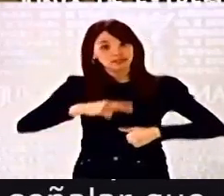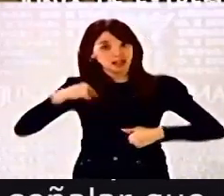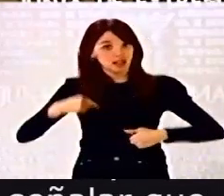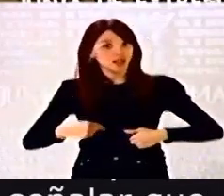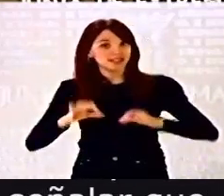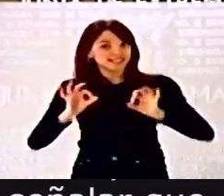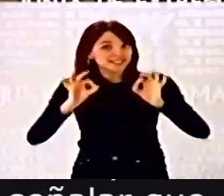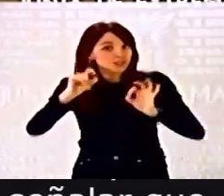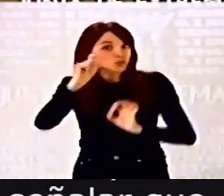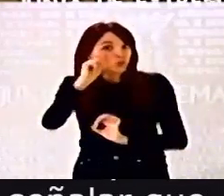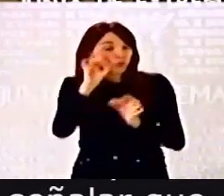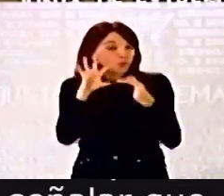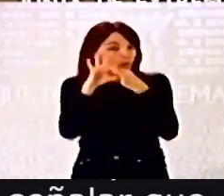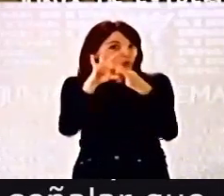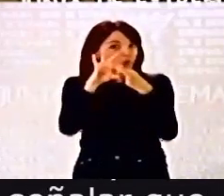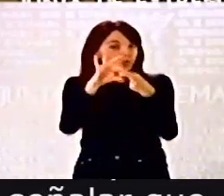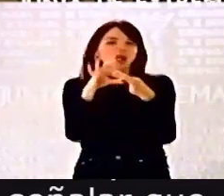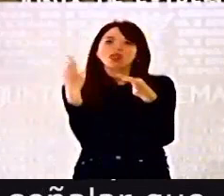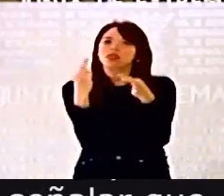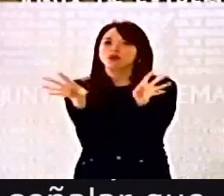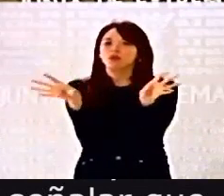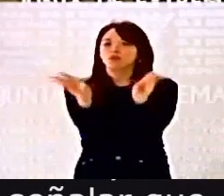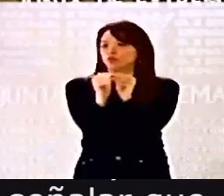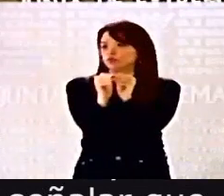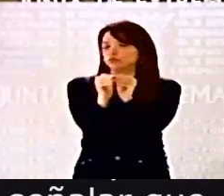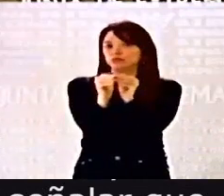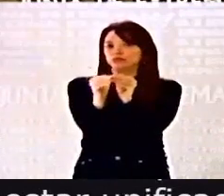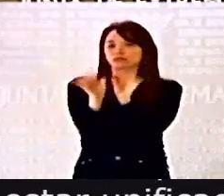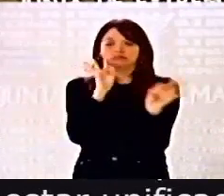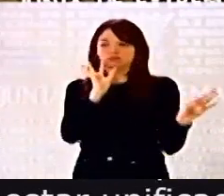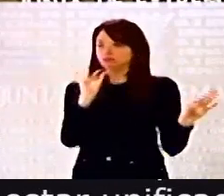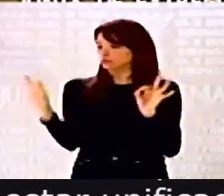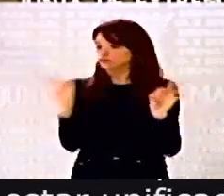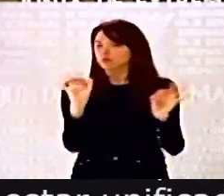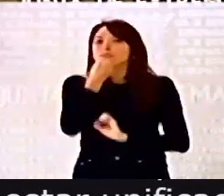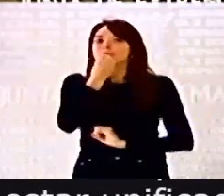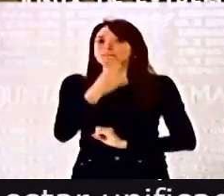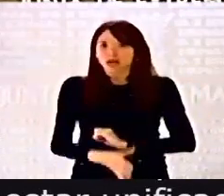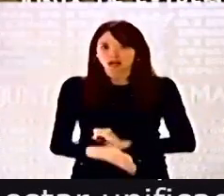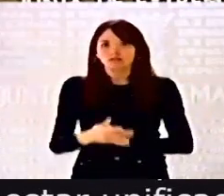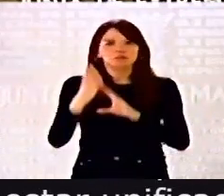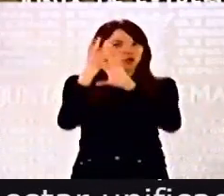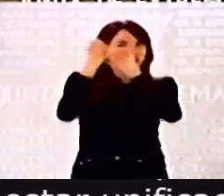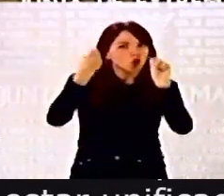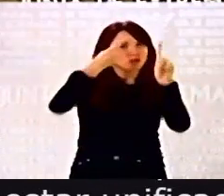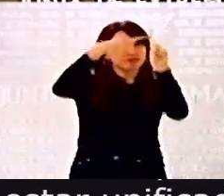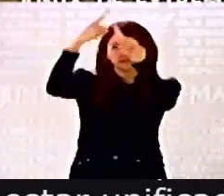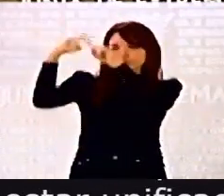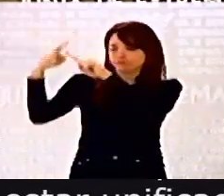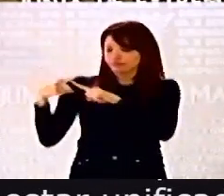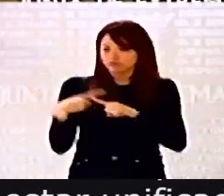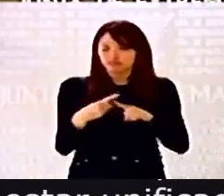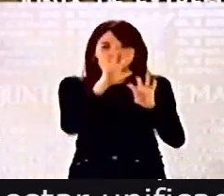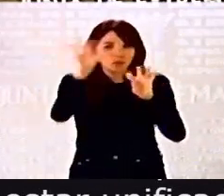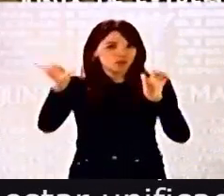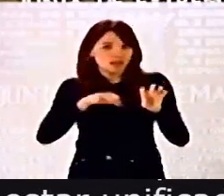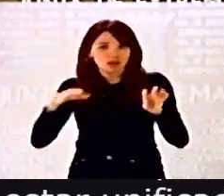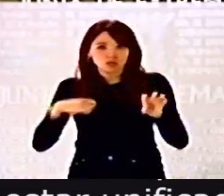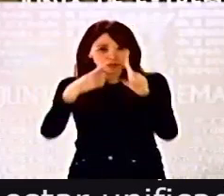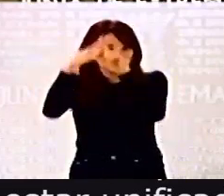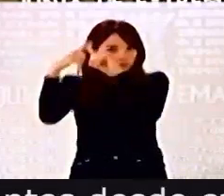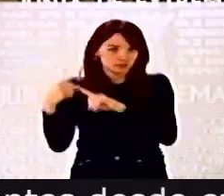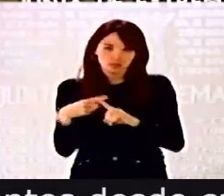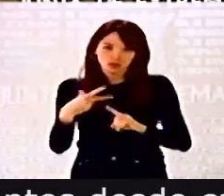para el turismo deben estar unificadas y coordinadas, no estableciéndose protocolos diferentes desde cada comunidad